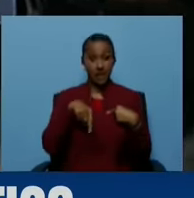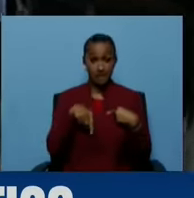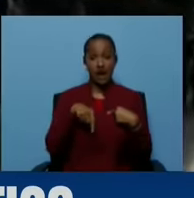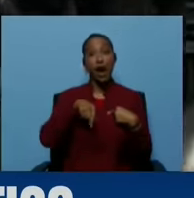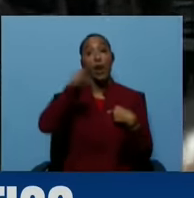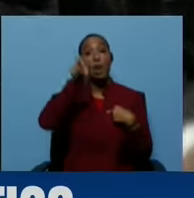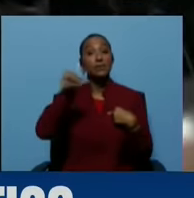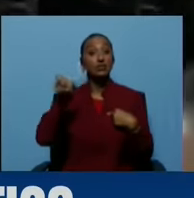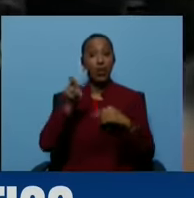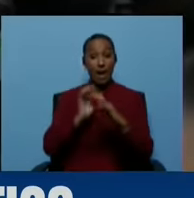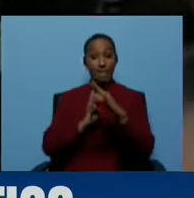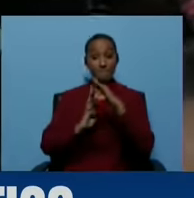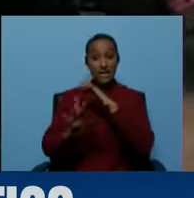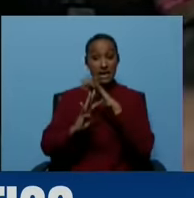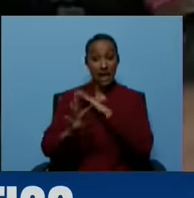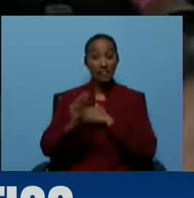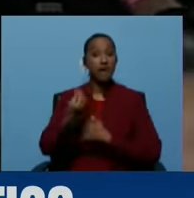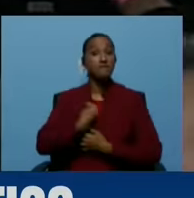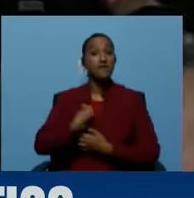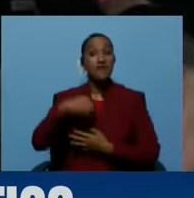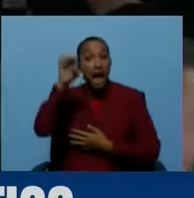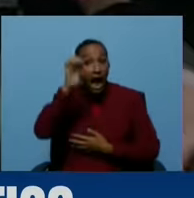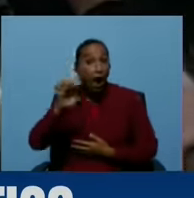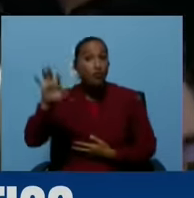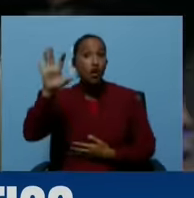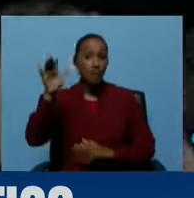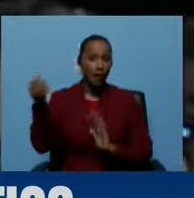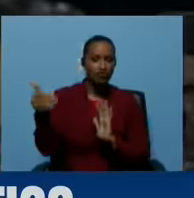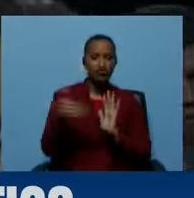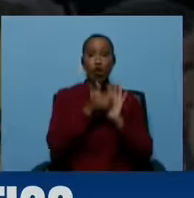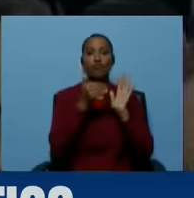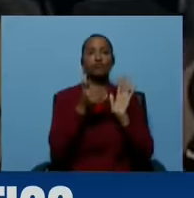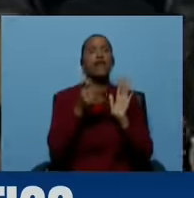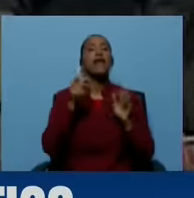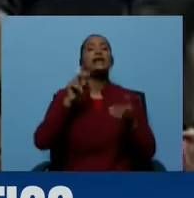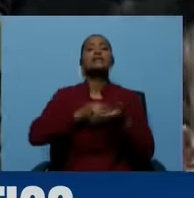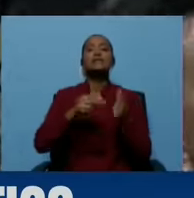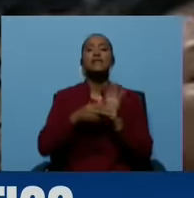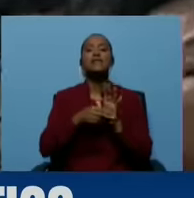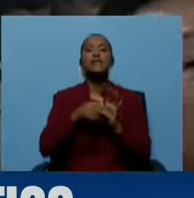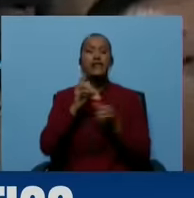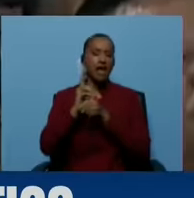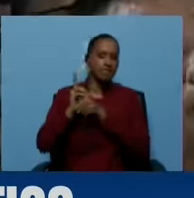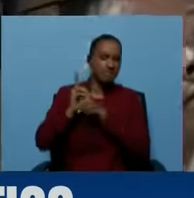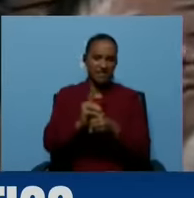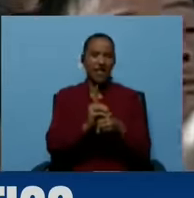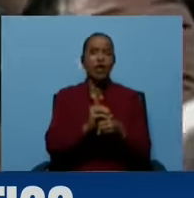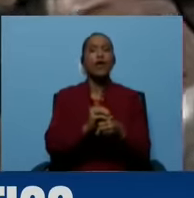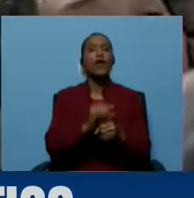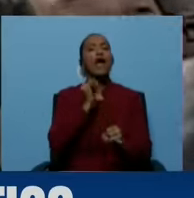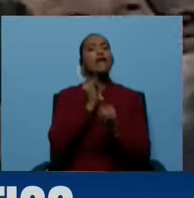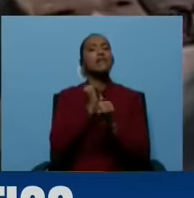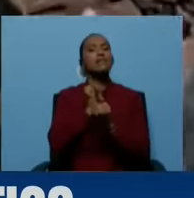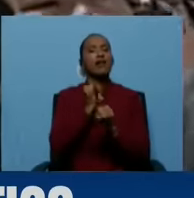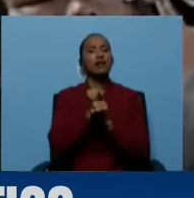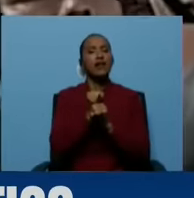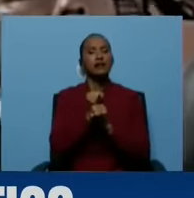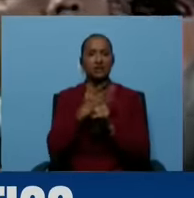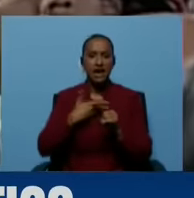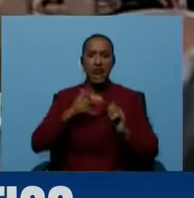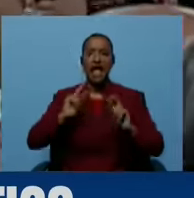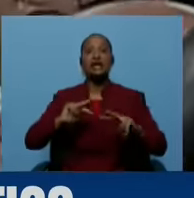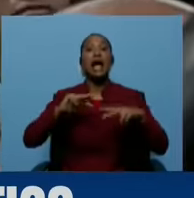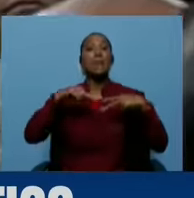territorio. Es la dictadura de las redes sociales que pretende sustituir la